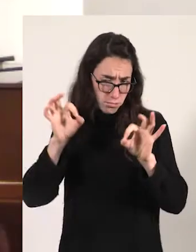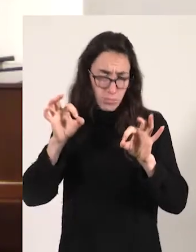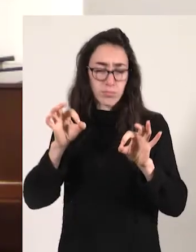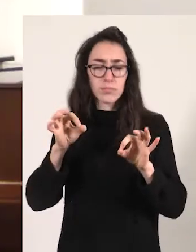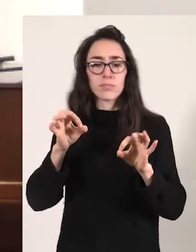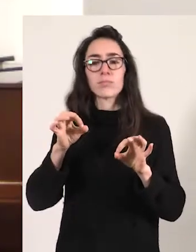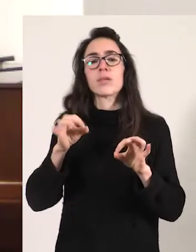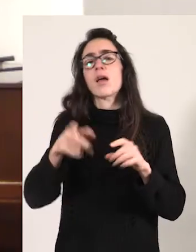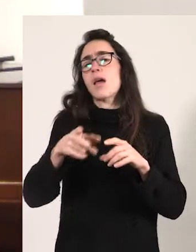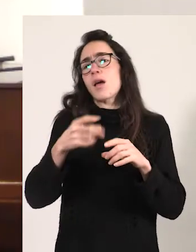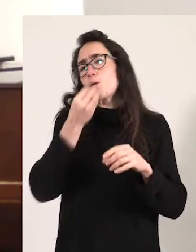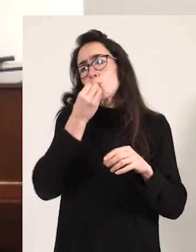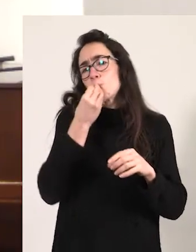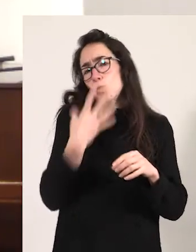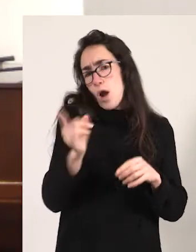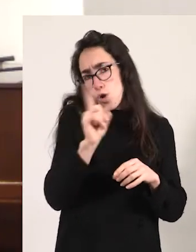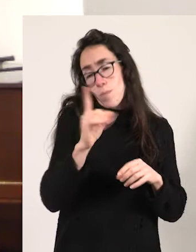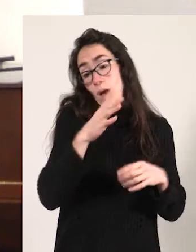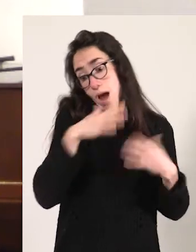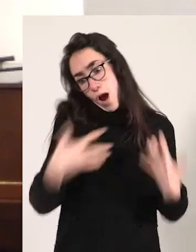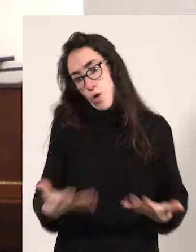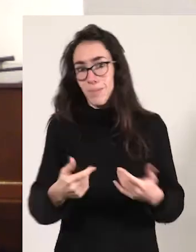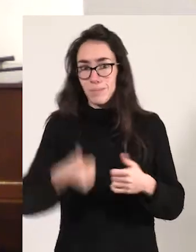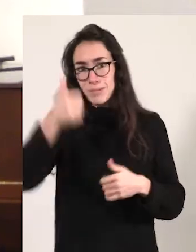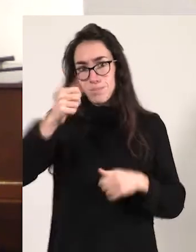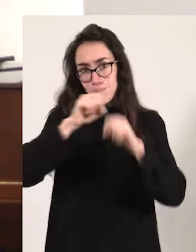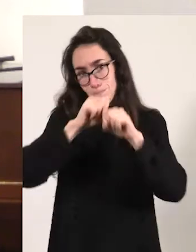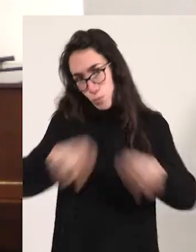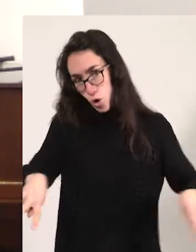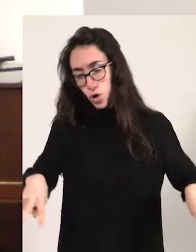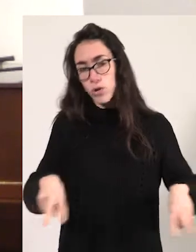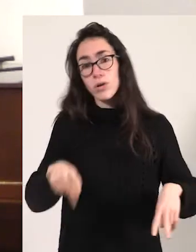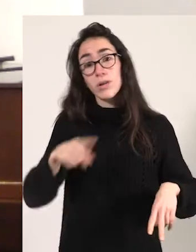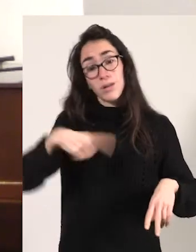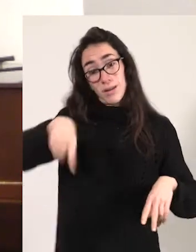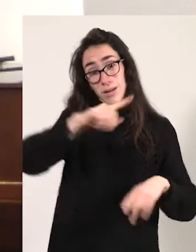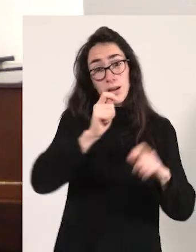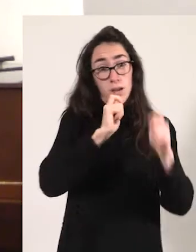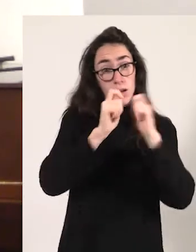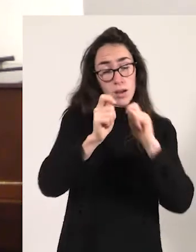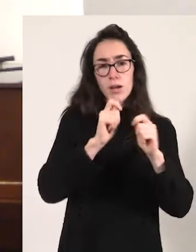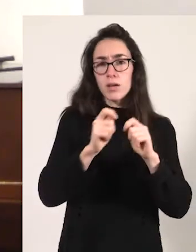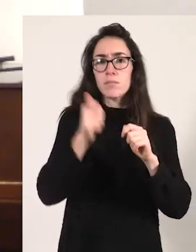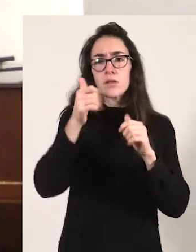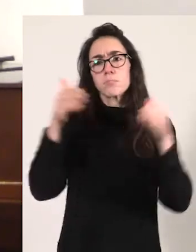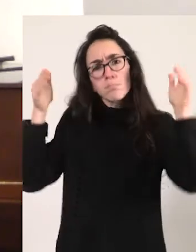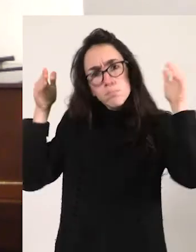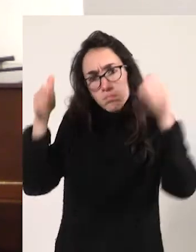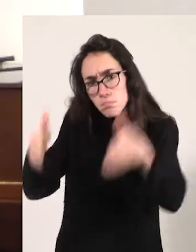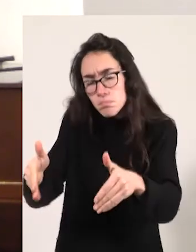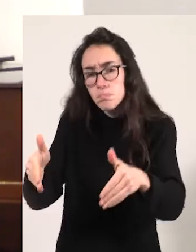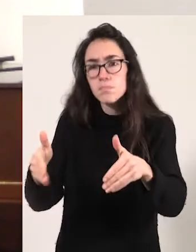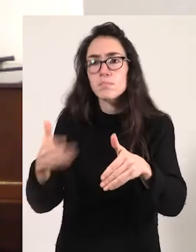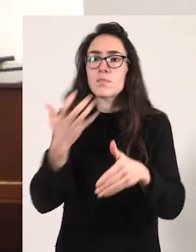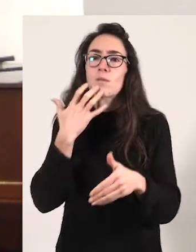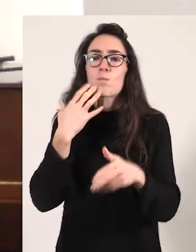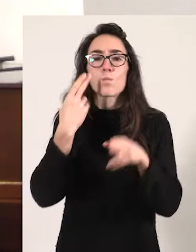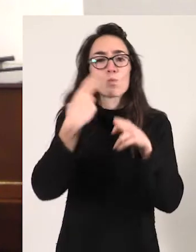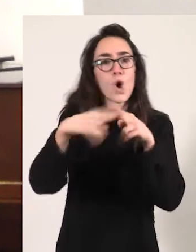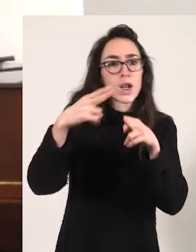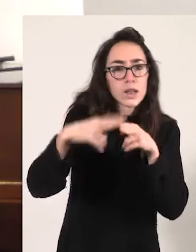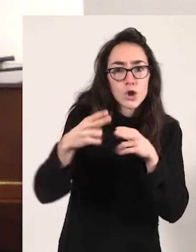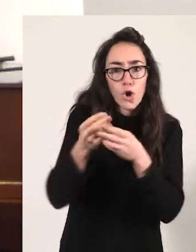lado, práctica que no es positiva de ninguna de las maneras, pero que en este caso, pues peor, ¿no? ¿Cómo se están volcando